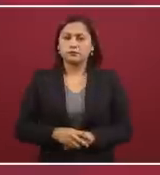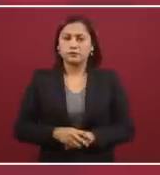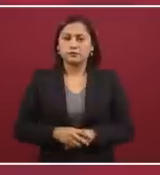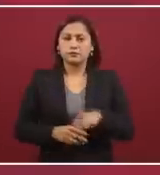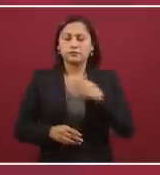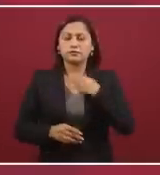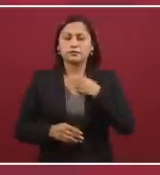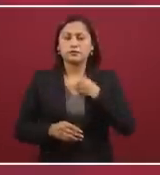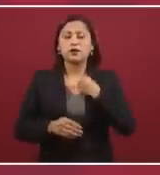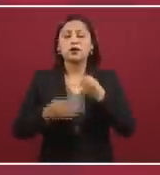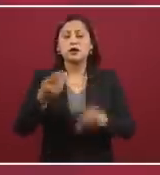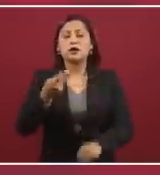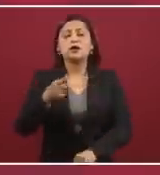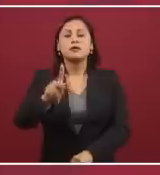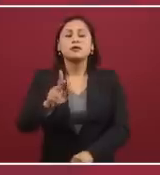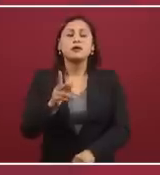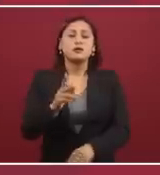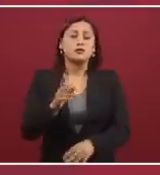ser utilizado